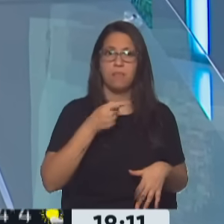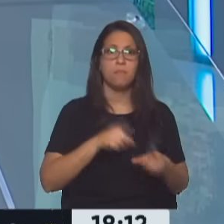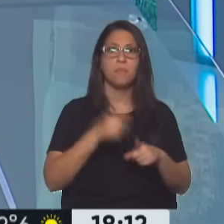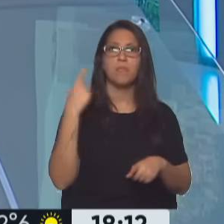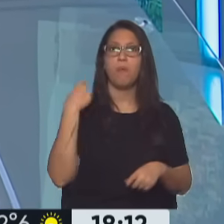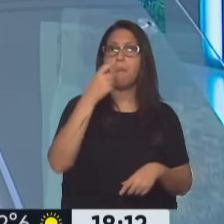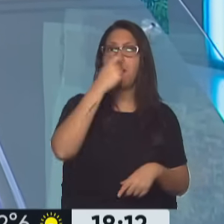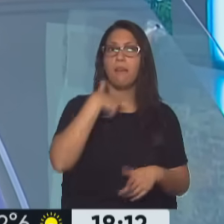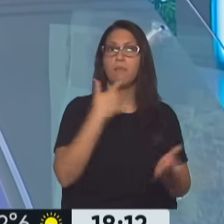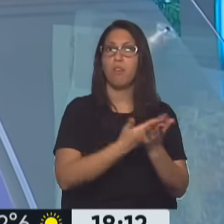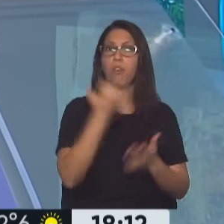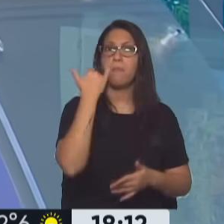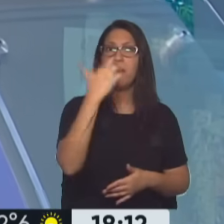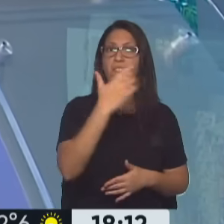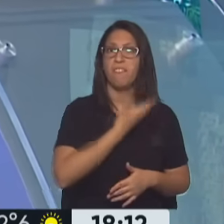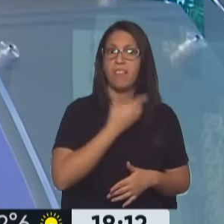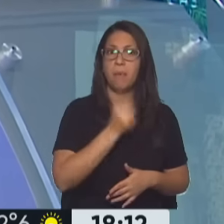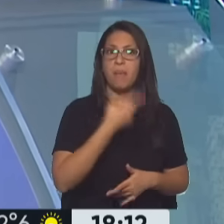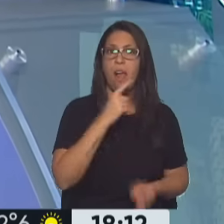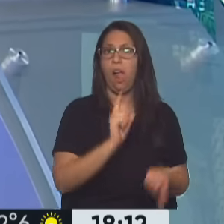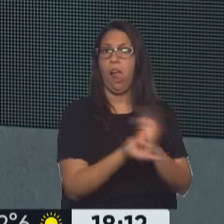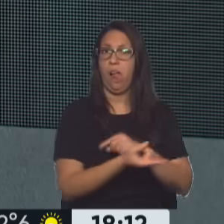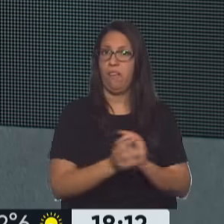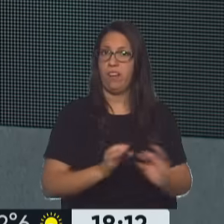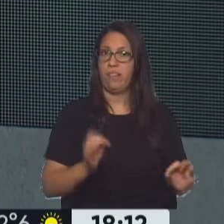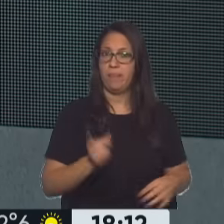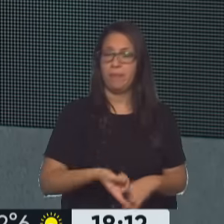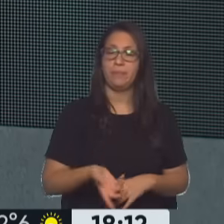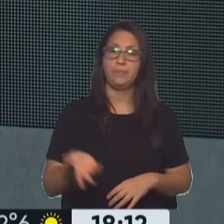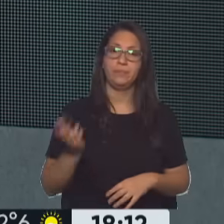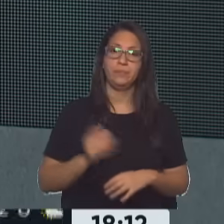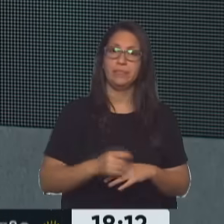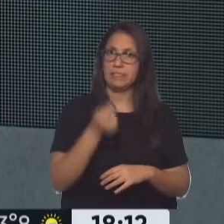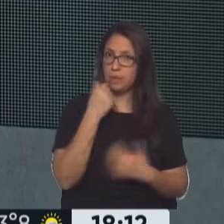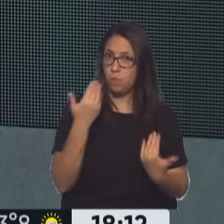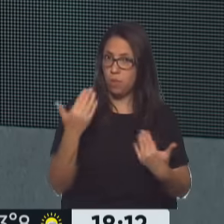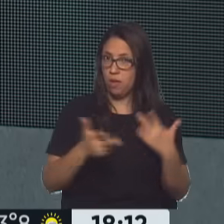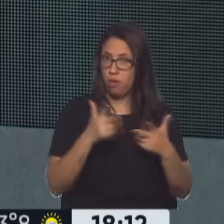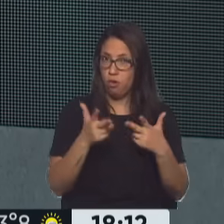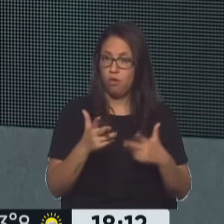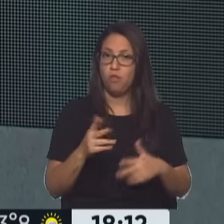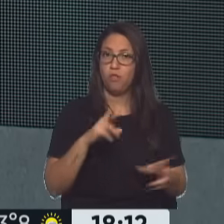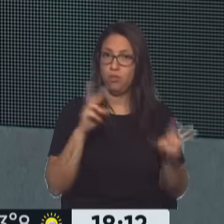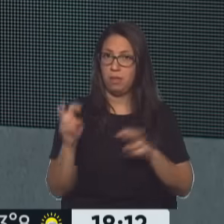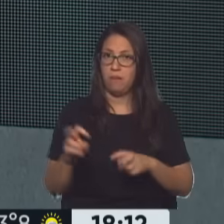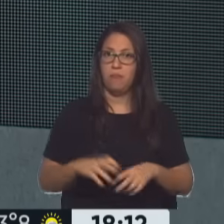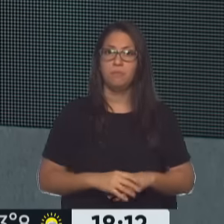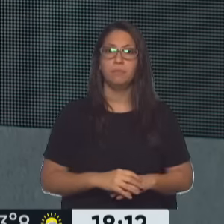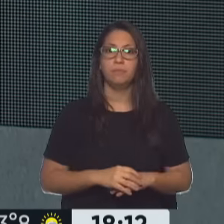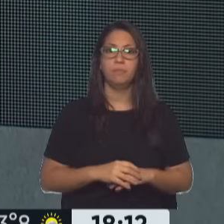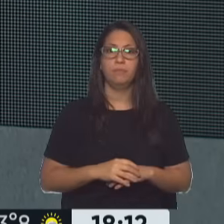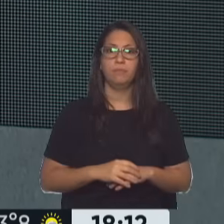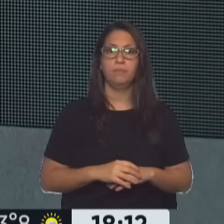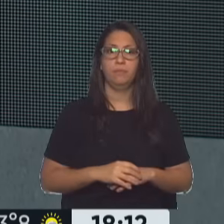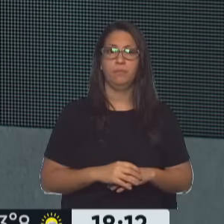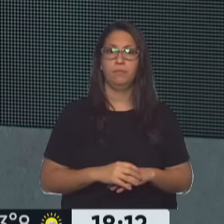el YPF y qué sé yo? Sí, dio vuelta también. Qué nene. Vamos a hacer una cosa, si usted me permite. ¿Cómo no? Después